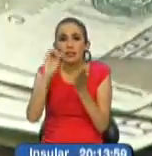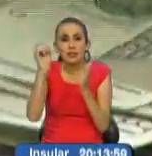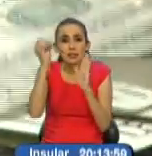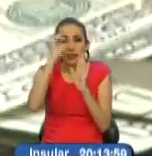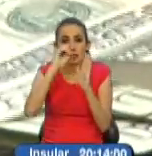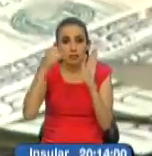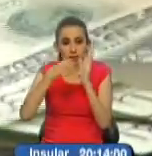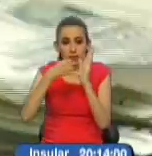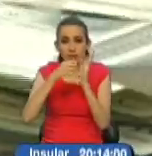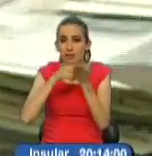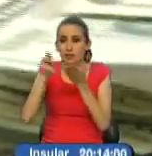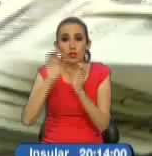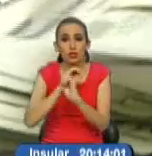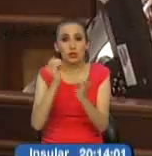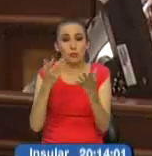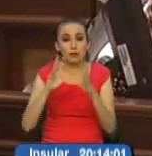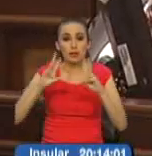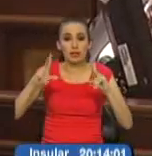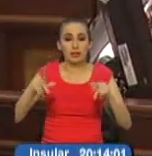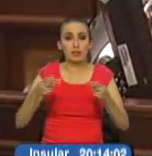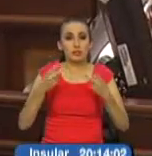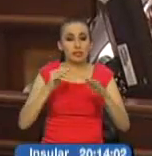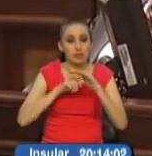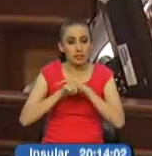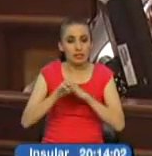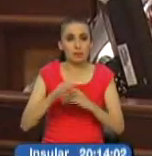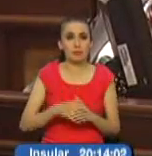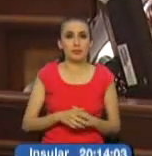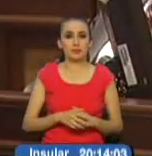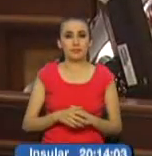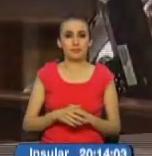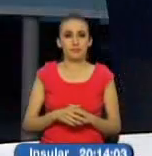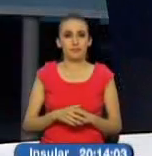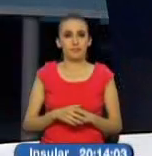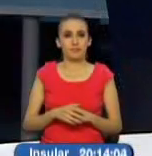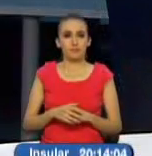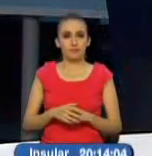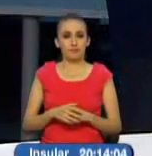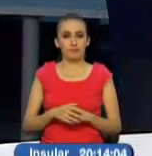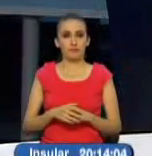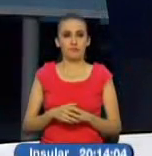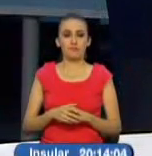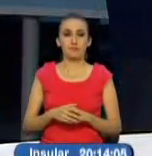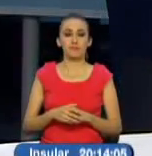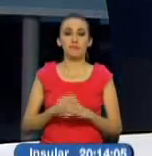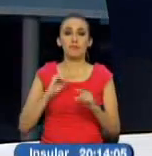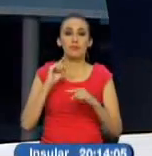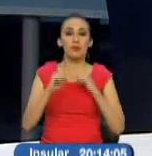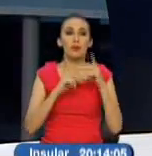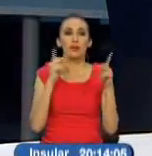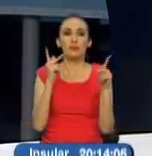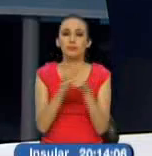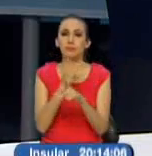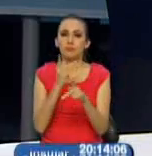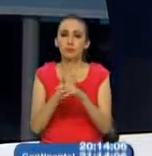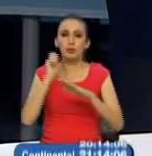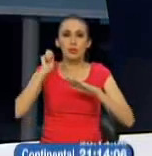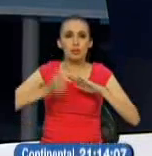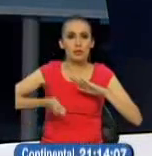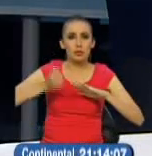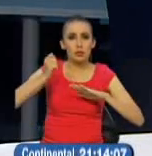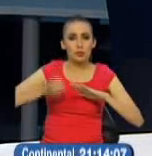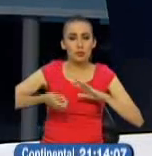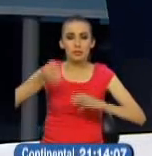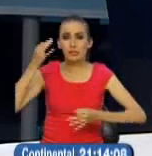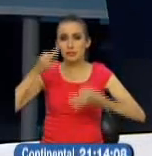dinero producto de actos de corrupción. Rodrigo Gálvez, Ecuador TV. Y ante los riesgos que enfrentan jueces y fiscales, así